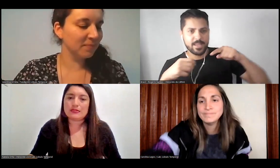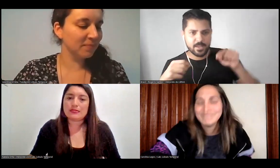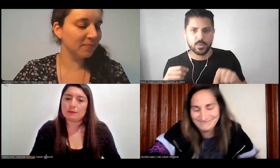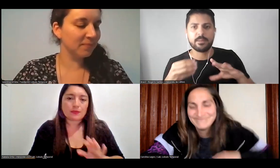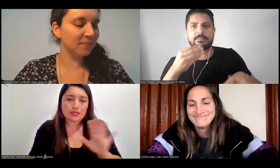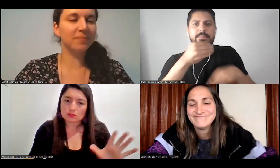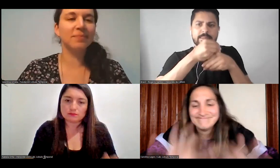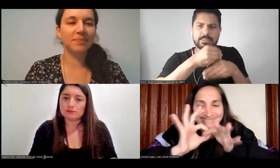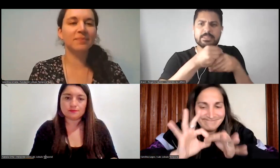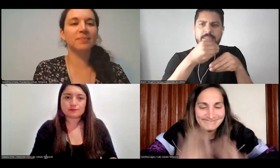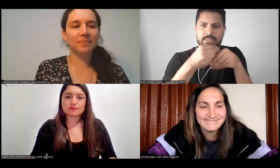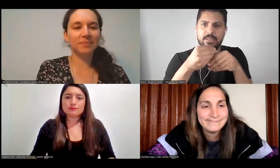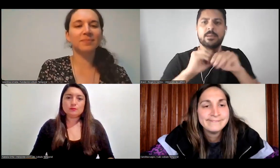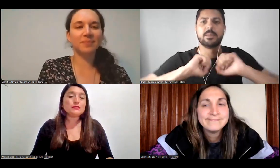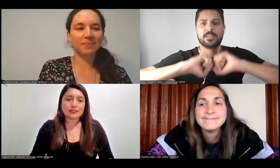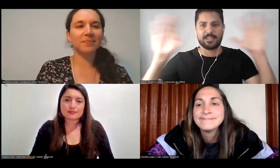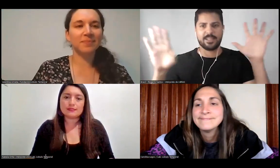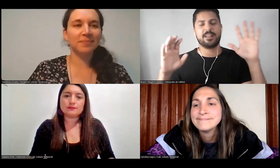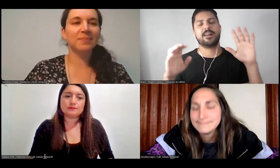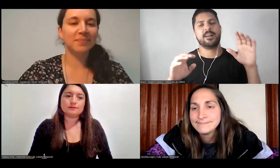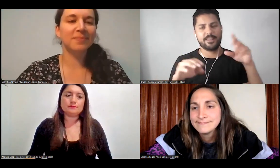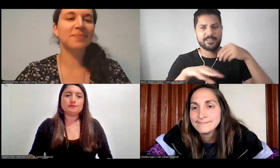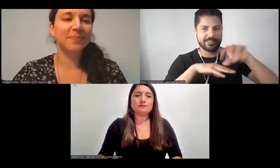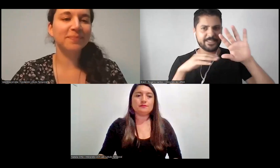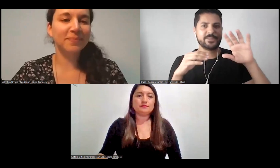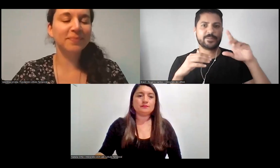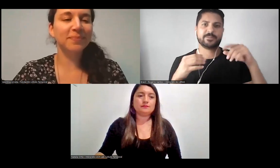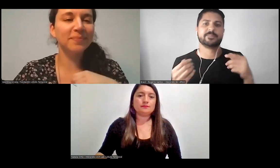quiere transmitir. Eso. Muchas gracias.